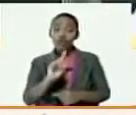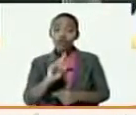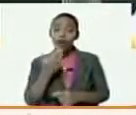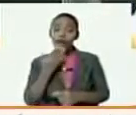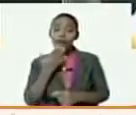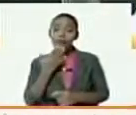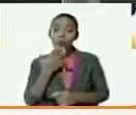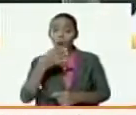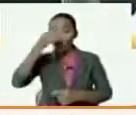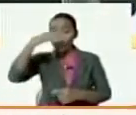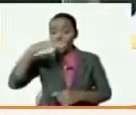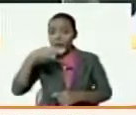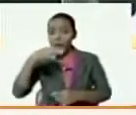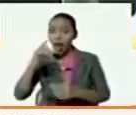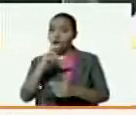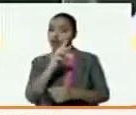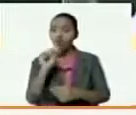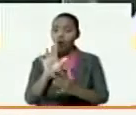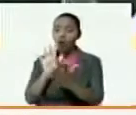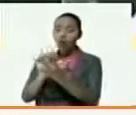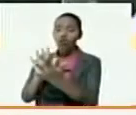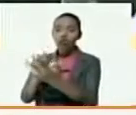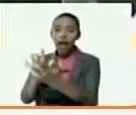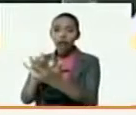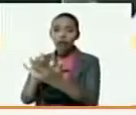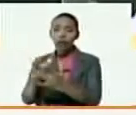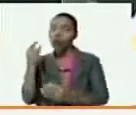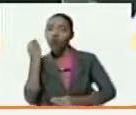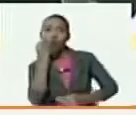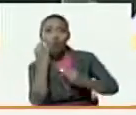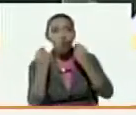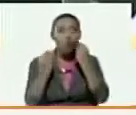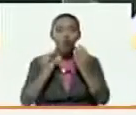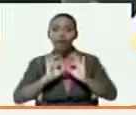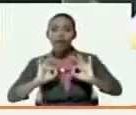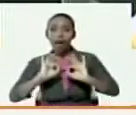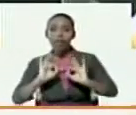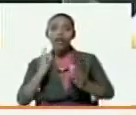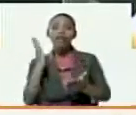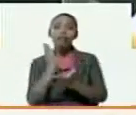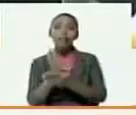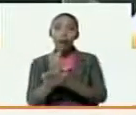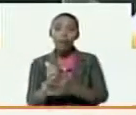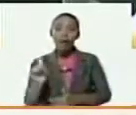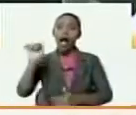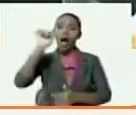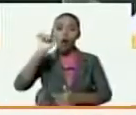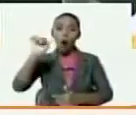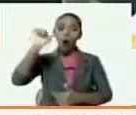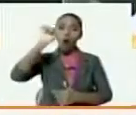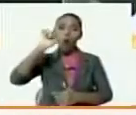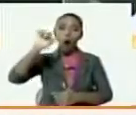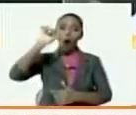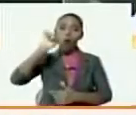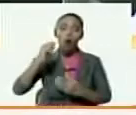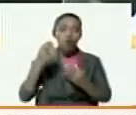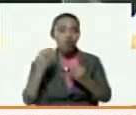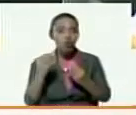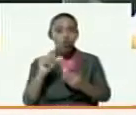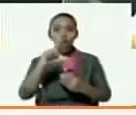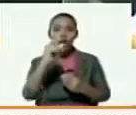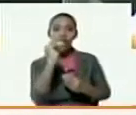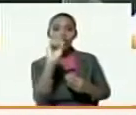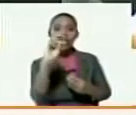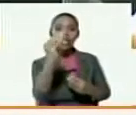si usted tiene gripe quedarse en su casa guardando reposo tomando bastante líquido líquidos si usted nota síntomas